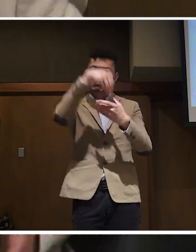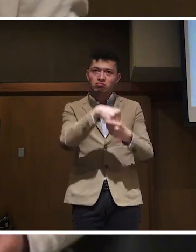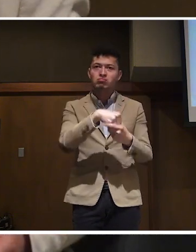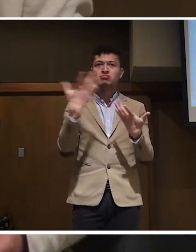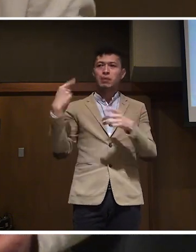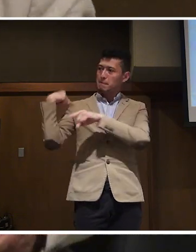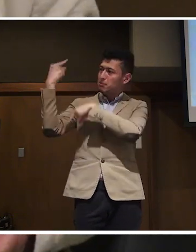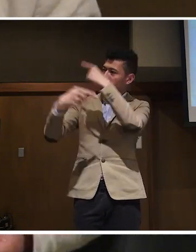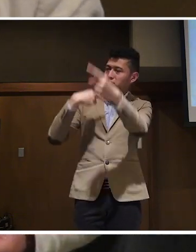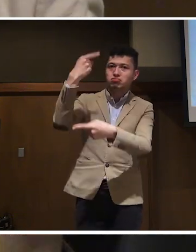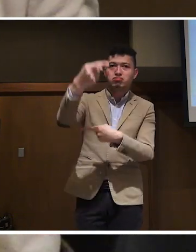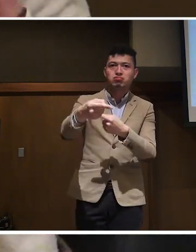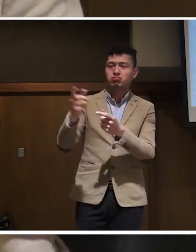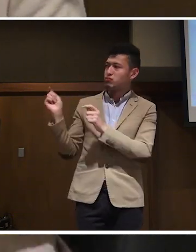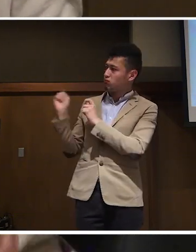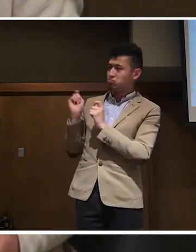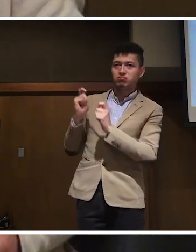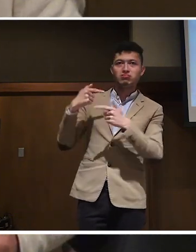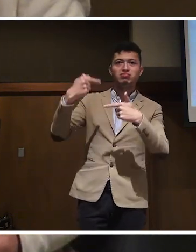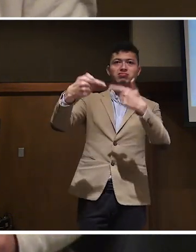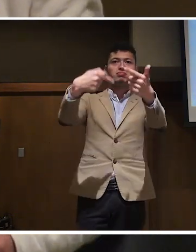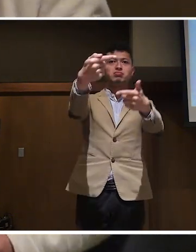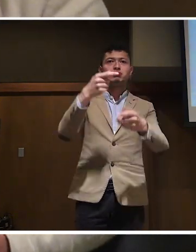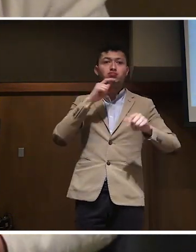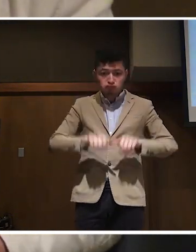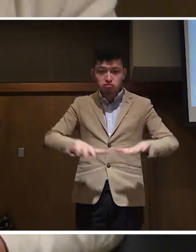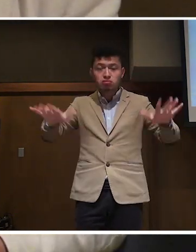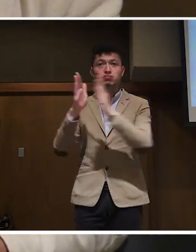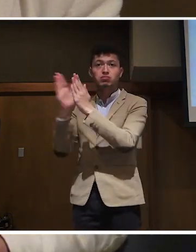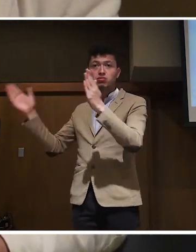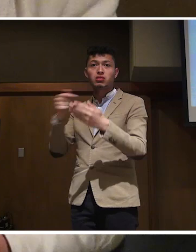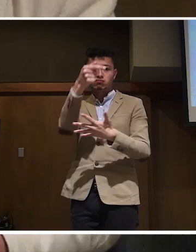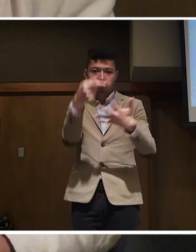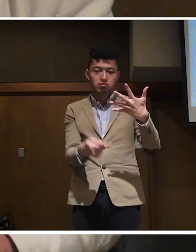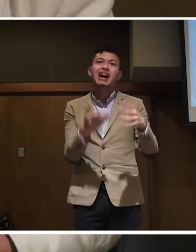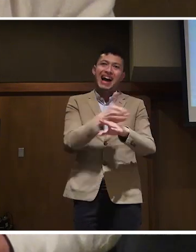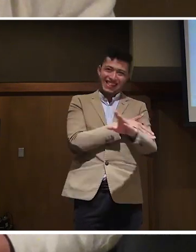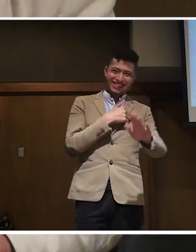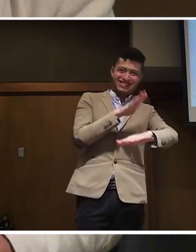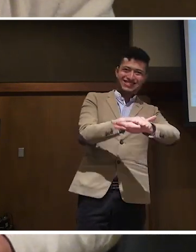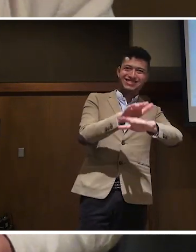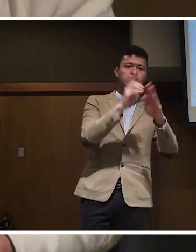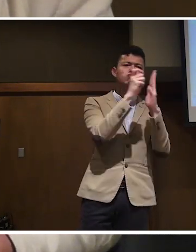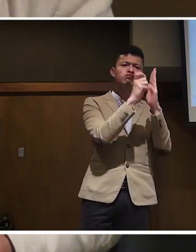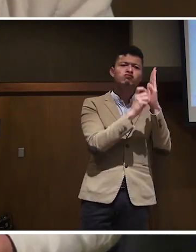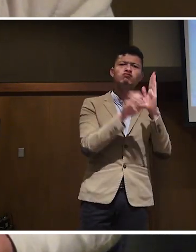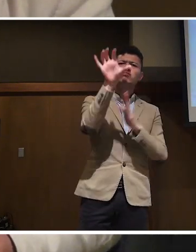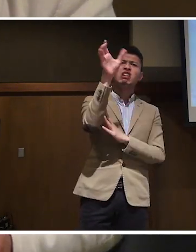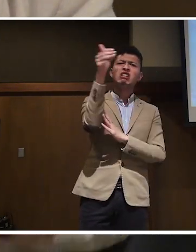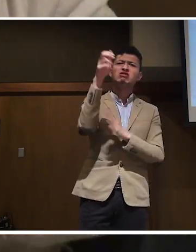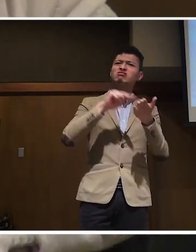de patrimonio, etcétera, de lo que hemos hablado como factores constitutivos de la